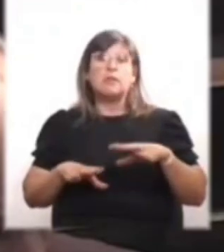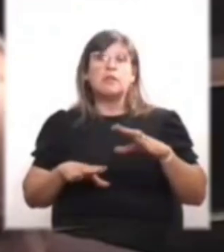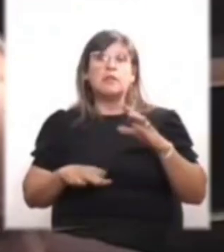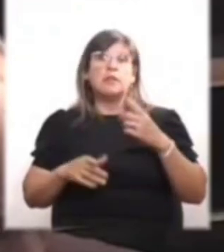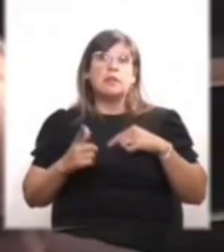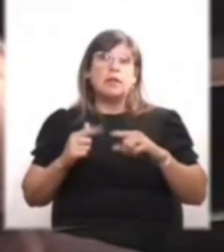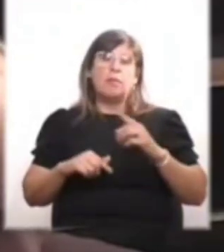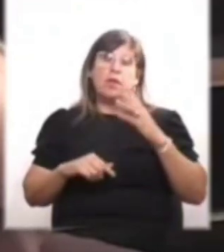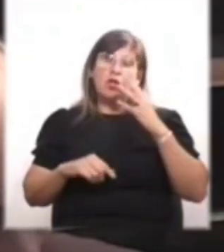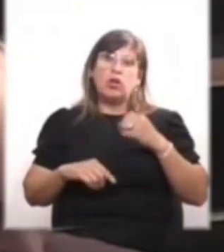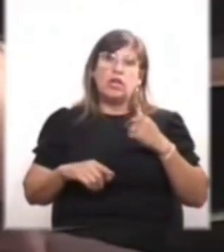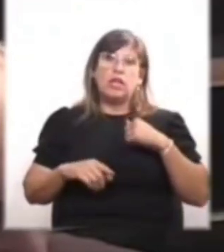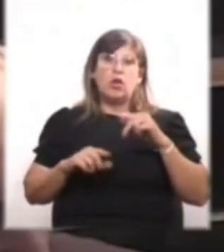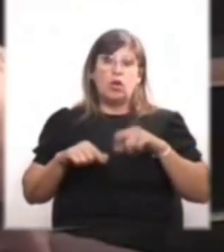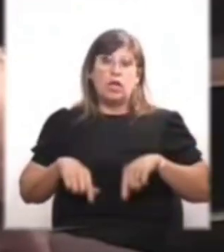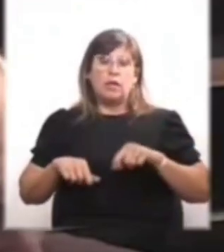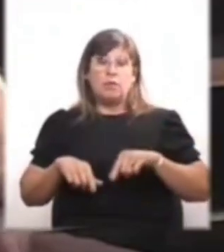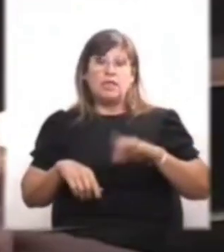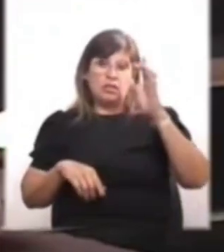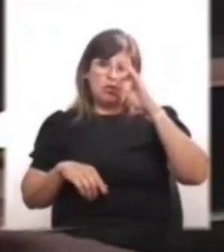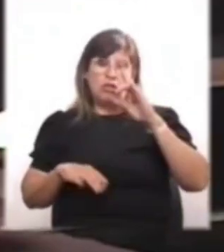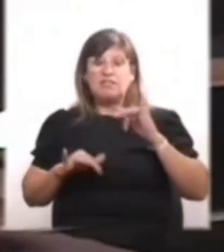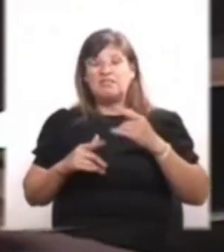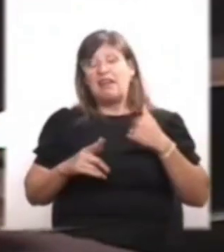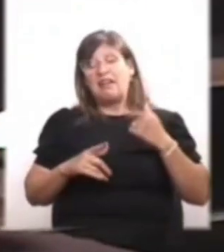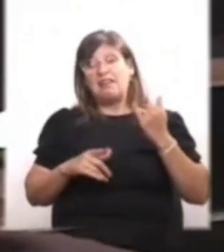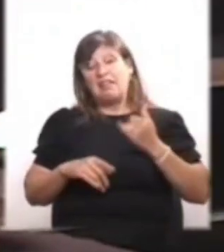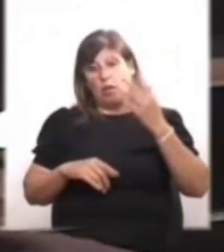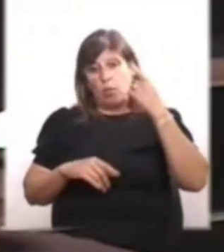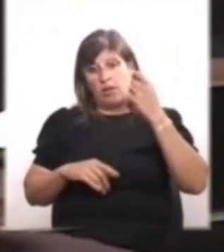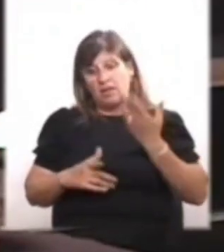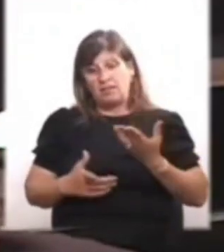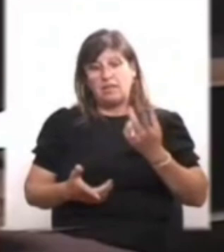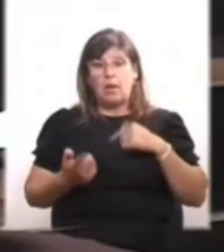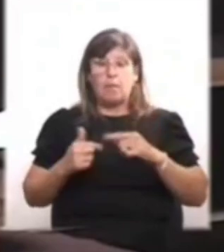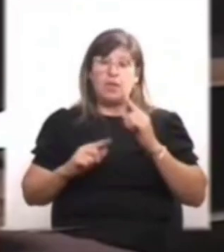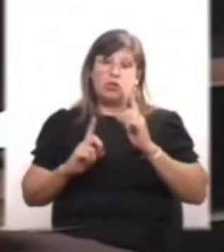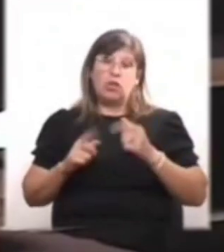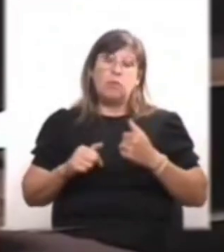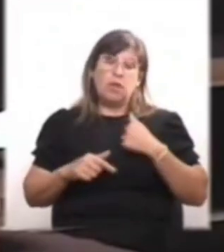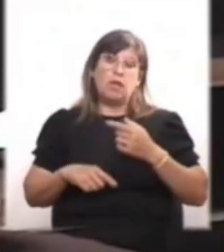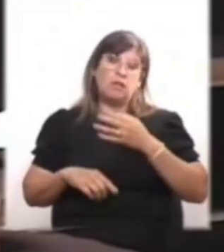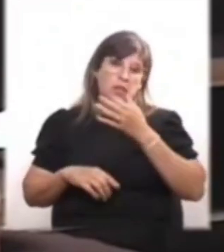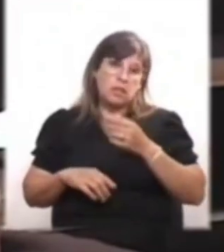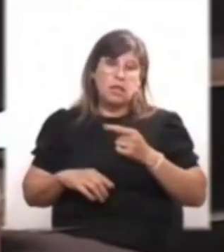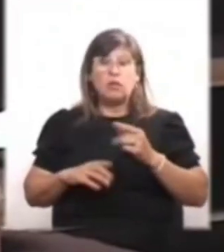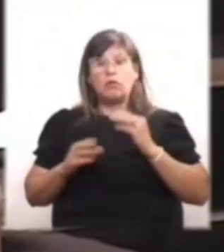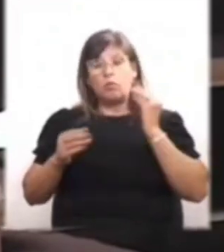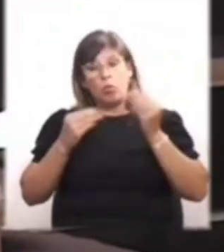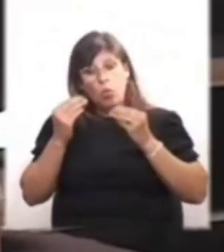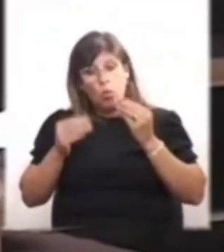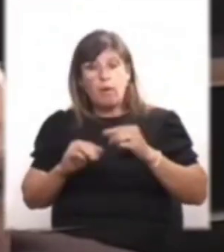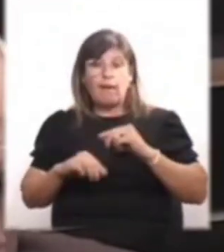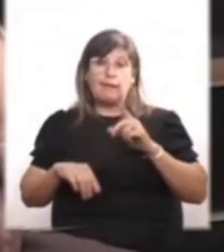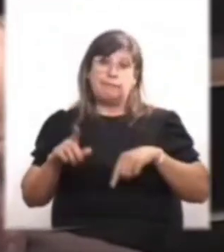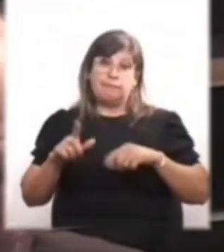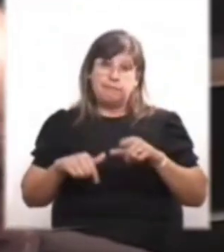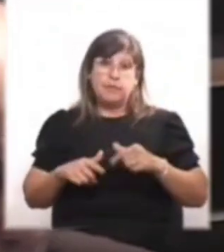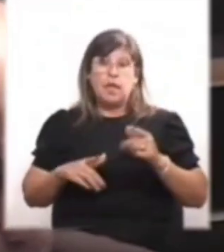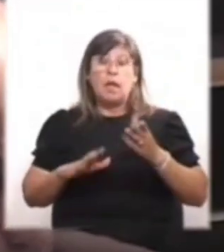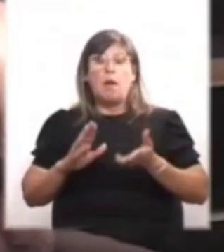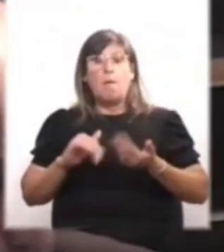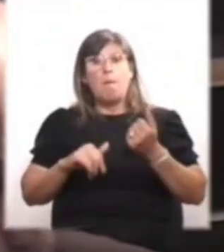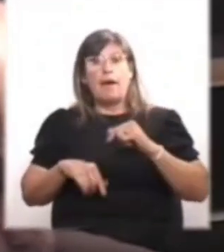y creen que el Ministerio de Ganadería eso ya lo tiene recorrido, pero también hicieron pie en la burocracia. Nos preocupa agregarle